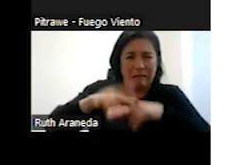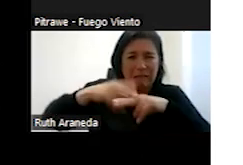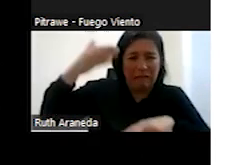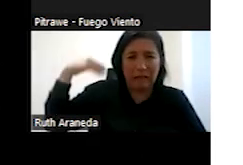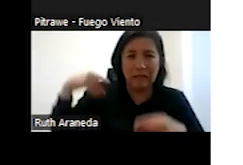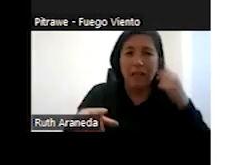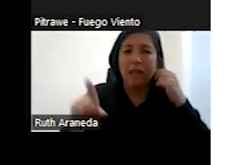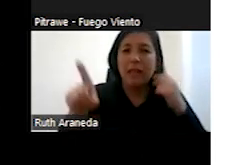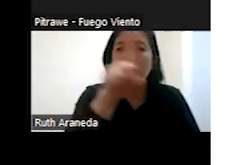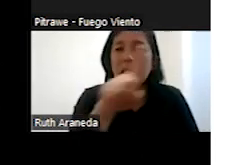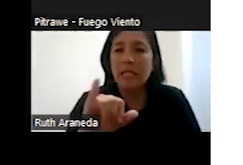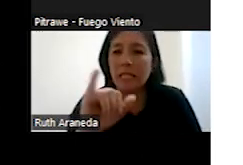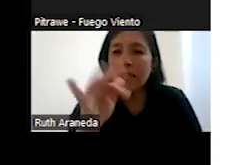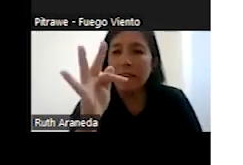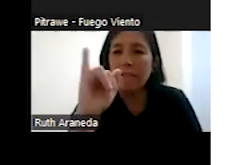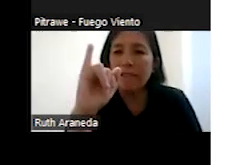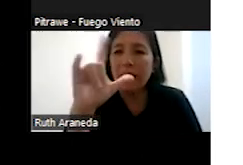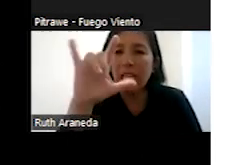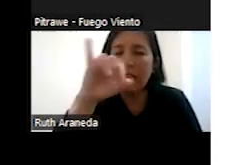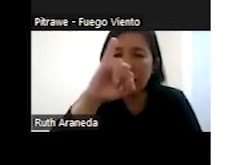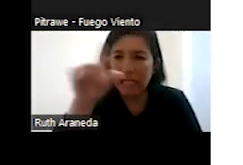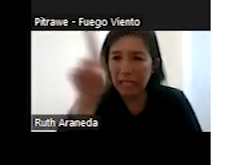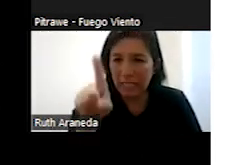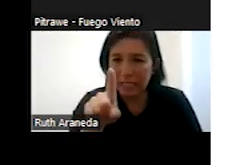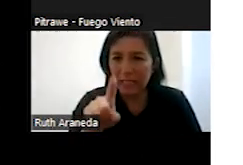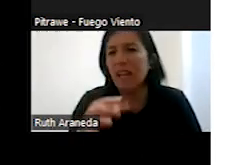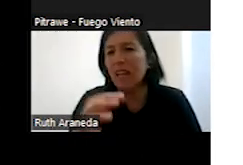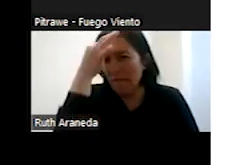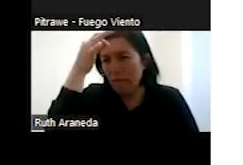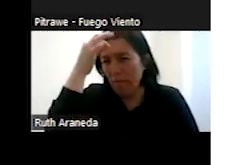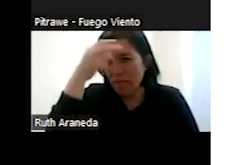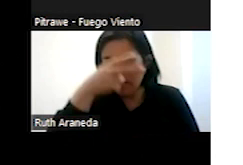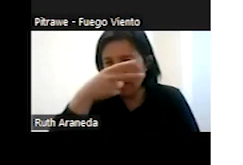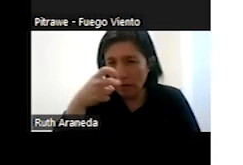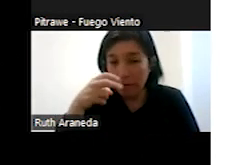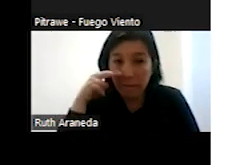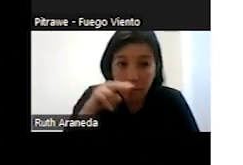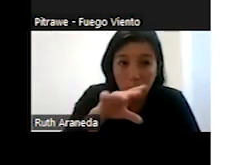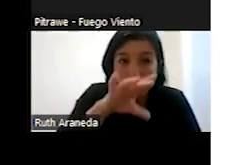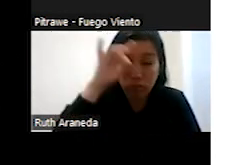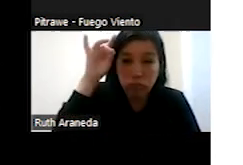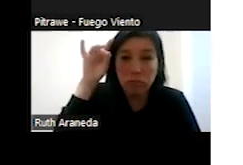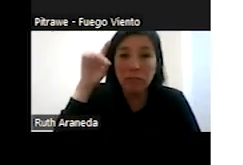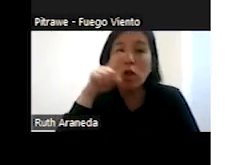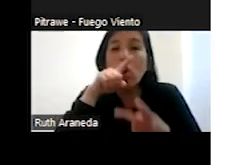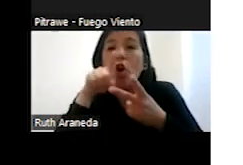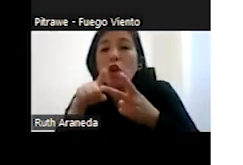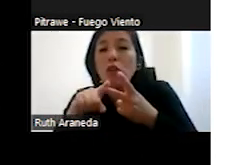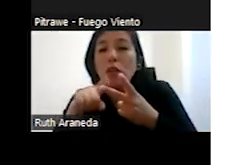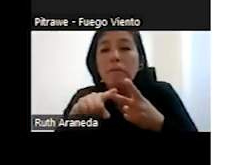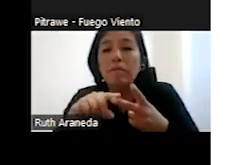lo documentó Pedro Andrade en un contexto de Concón. Hay otra enfermedad de POT. Estos son como